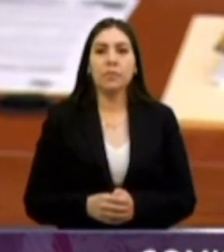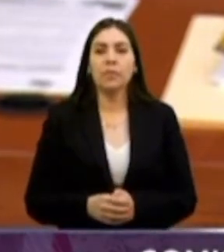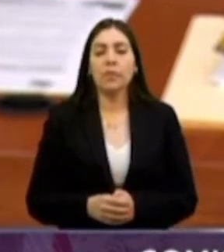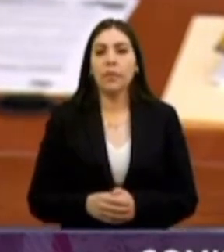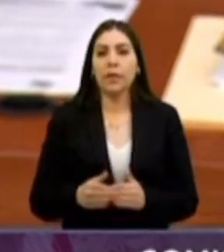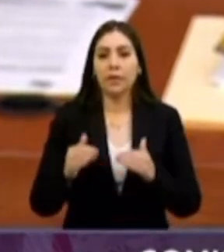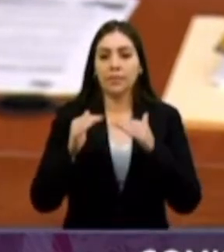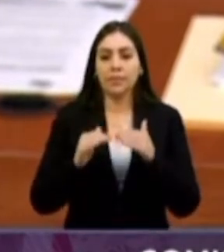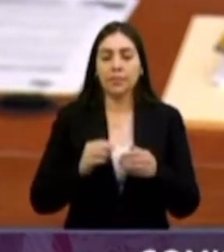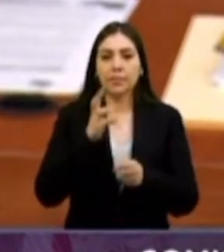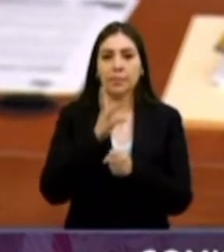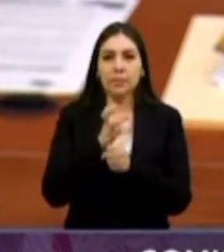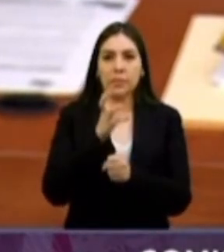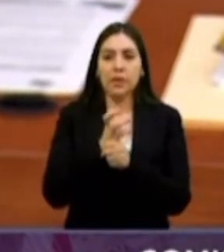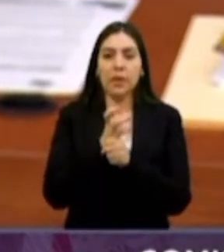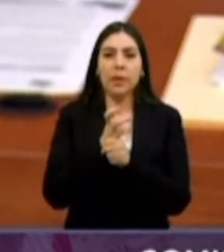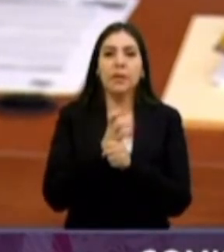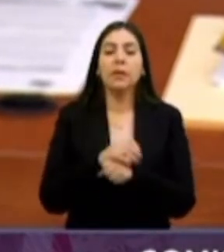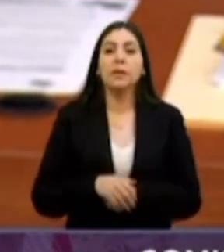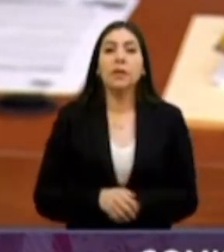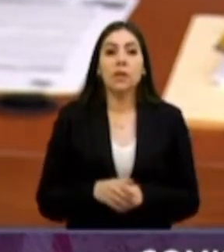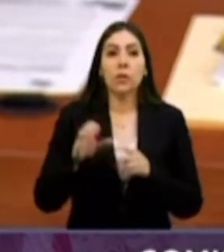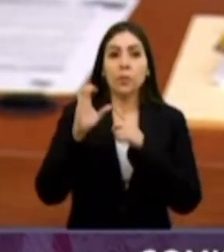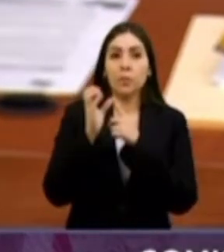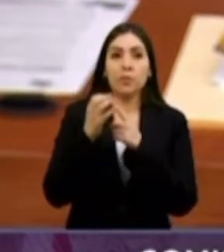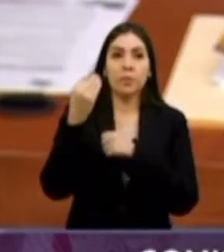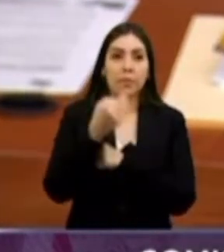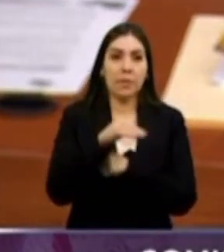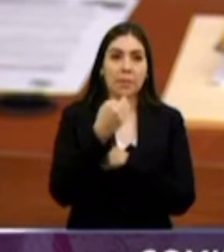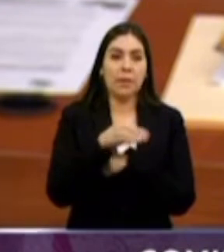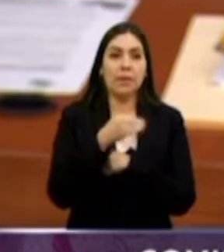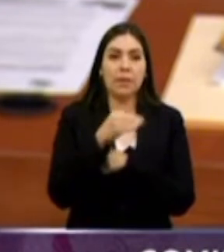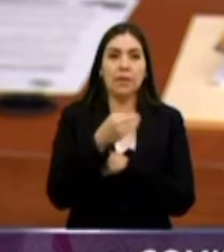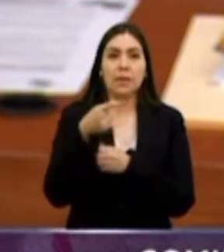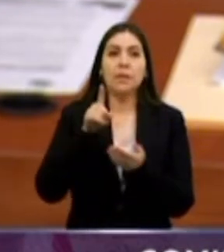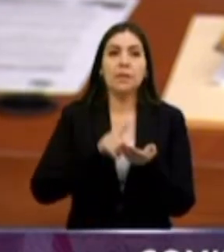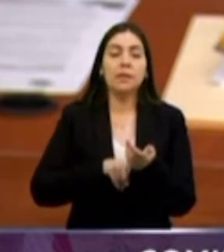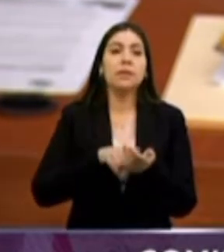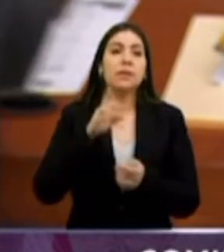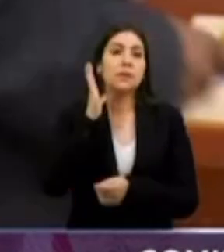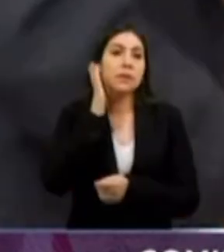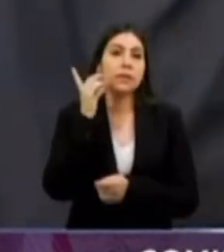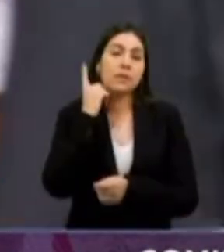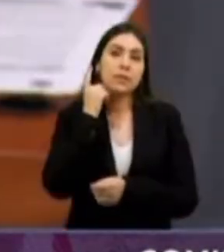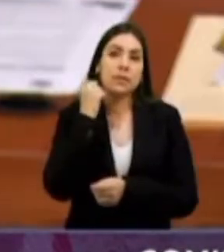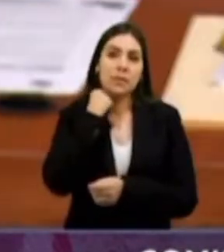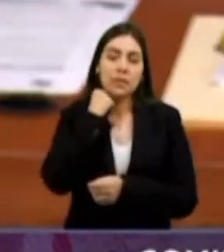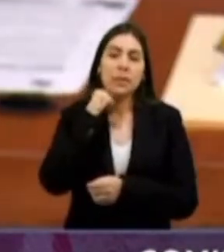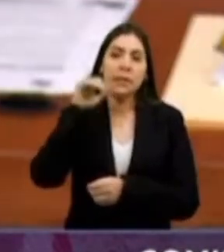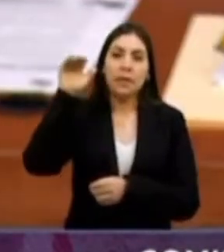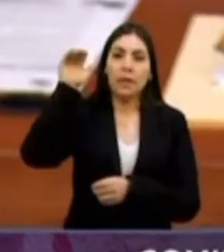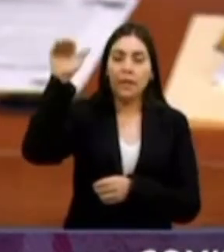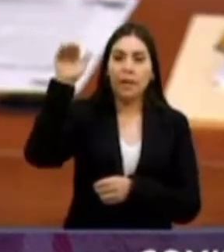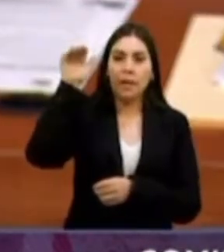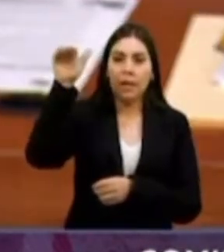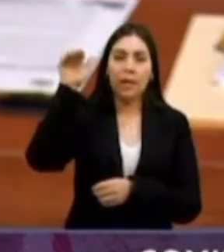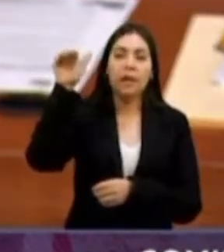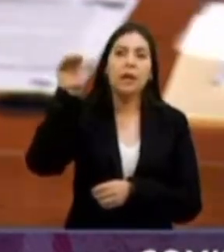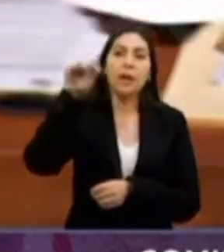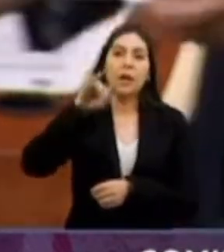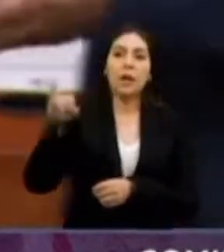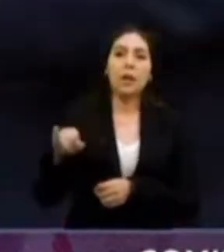Tercero, la Comisión Permanente del Honorable Congreso de la Unión exhorta a la Junta